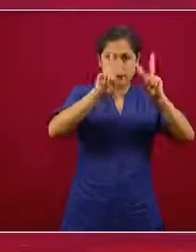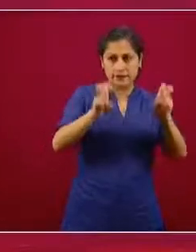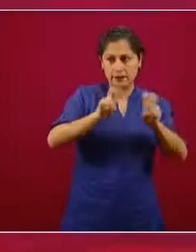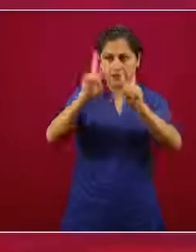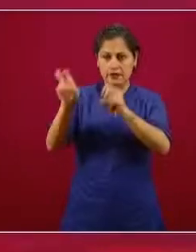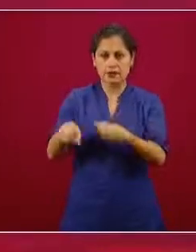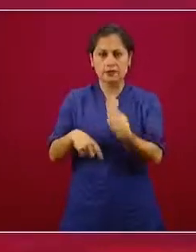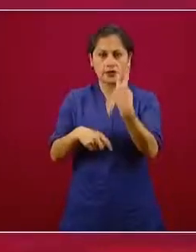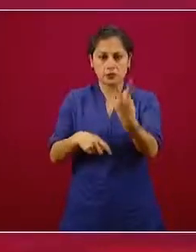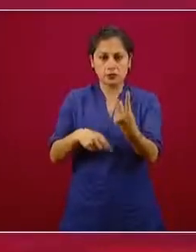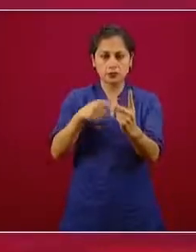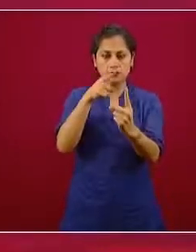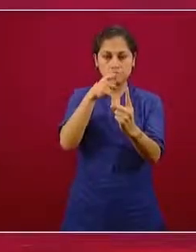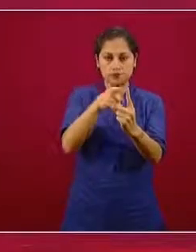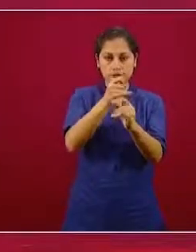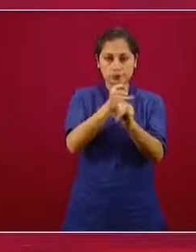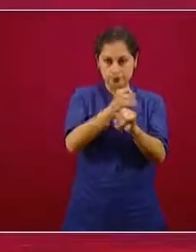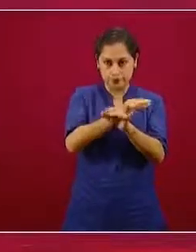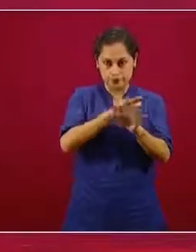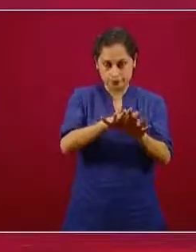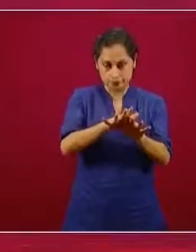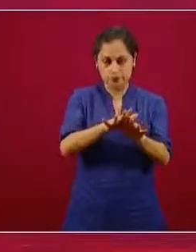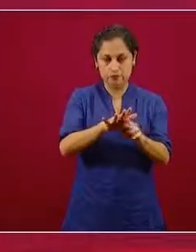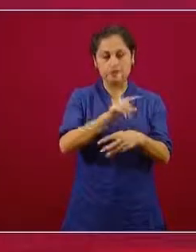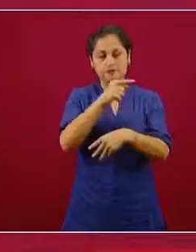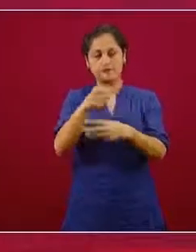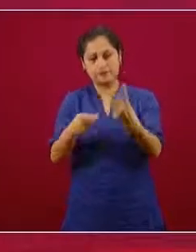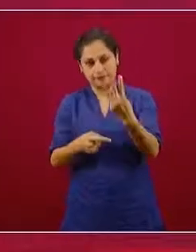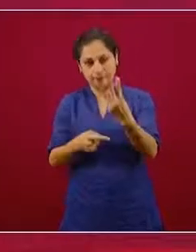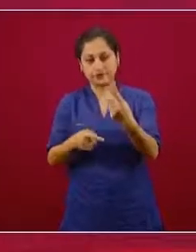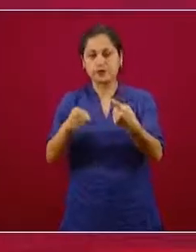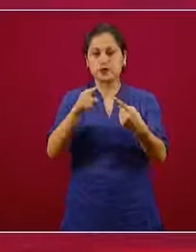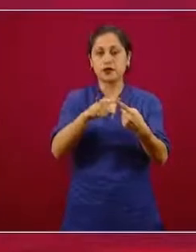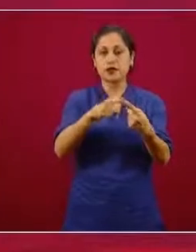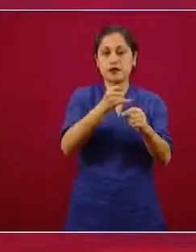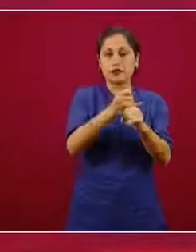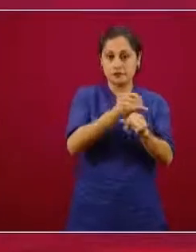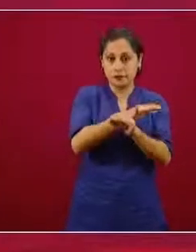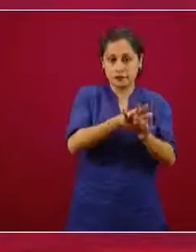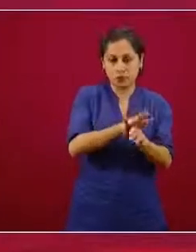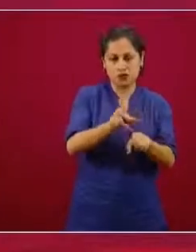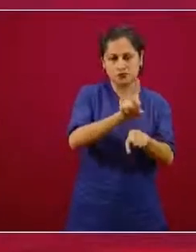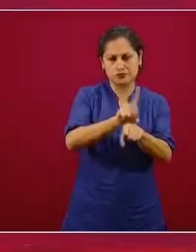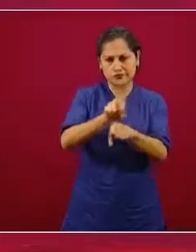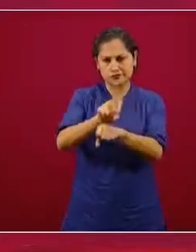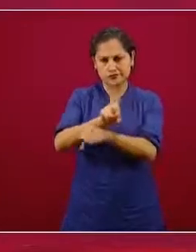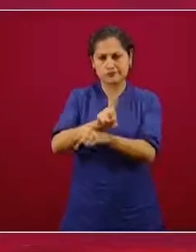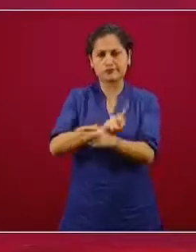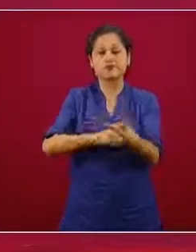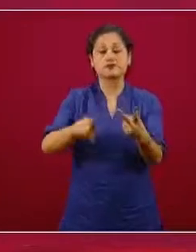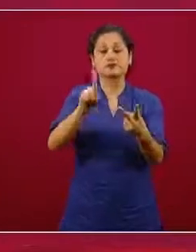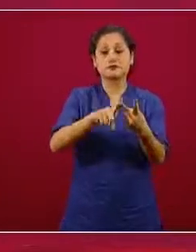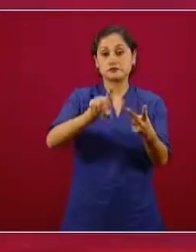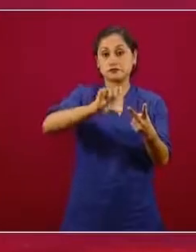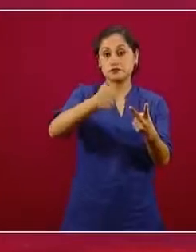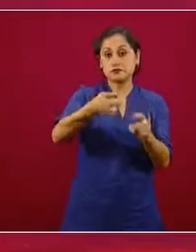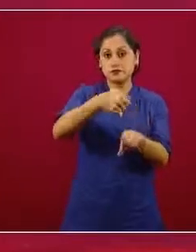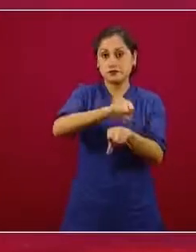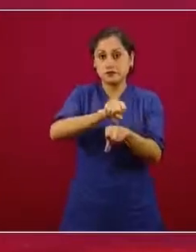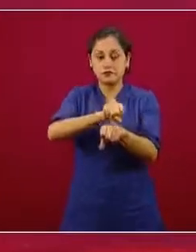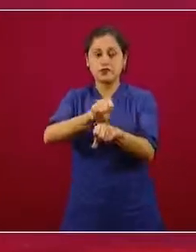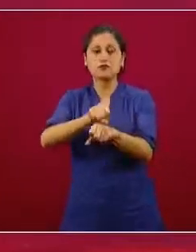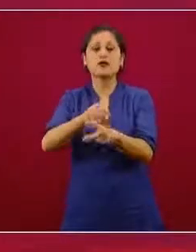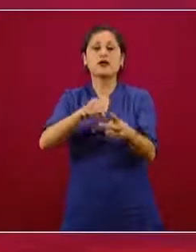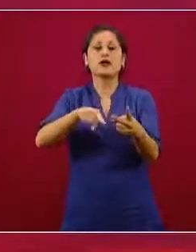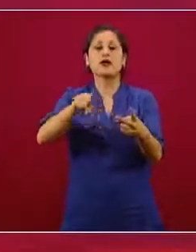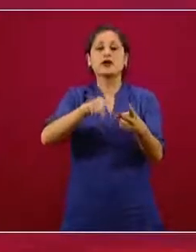informe técnico. Bueno, son tres, porque es el informe técnico, un elemento que solemos ya presentar cada semana, que son las curvas